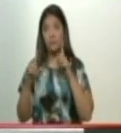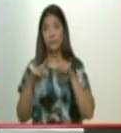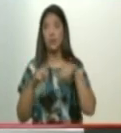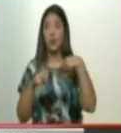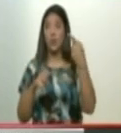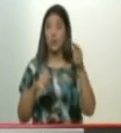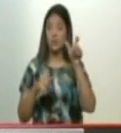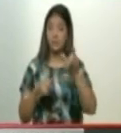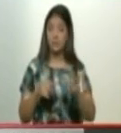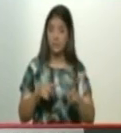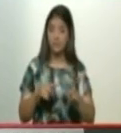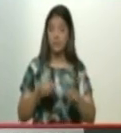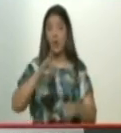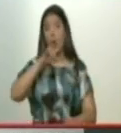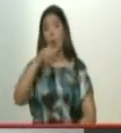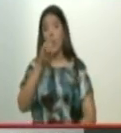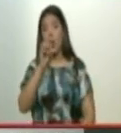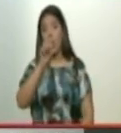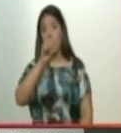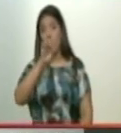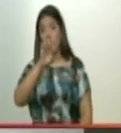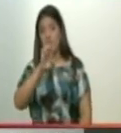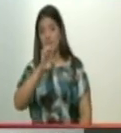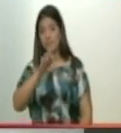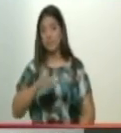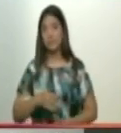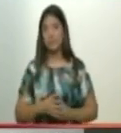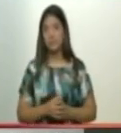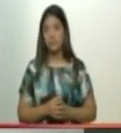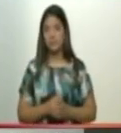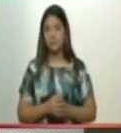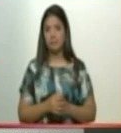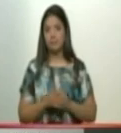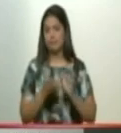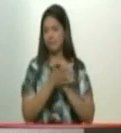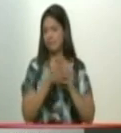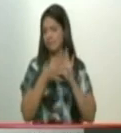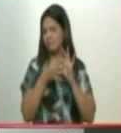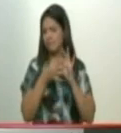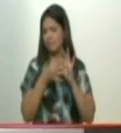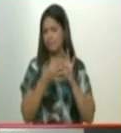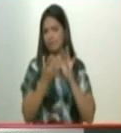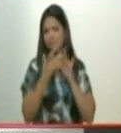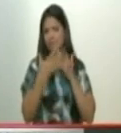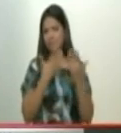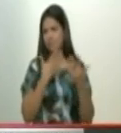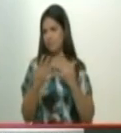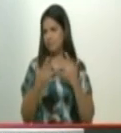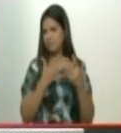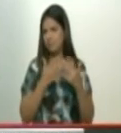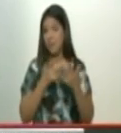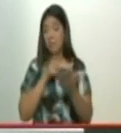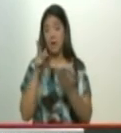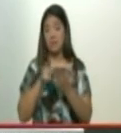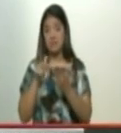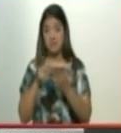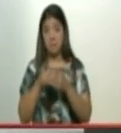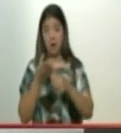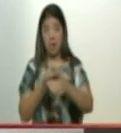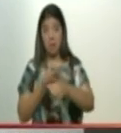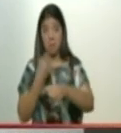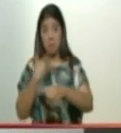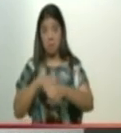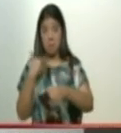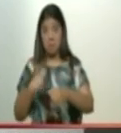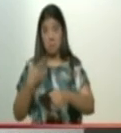ciudadano José Rafael Pérez Venta, con quien mantenía amistad, y al frecuentar participar estos en las guarimbas, se le